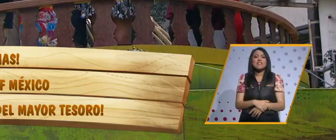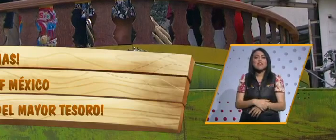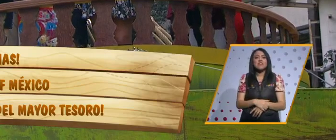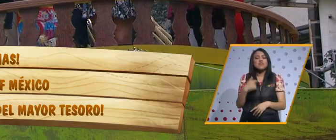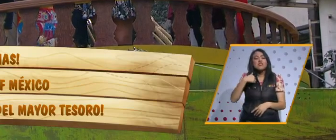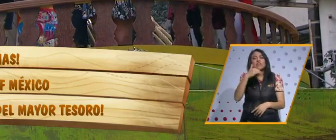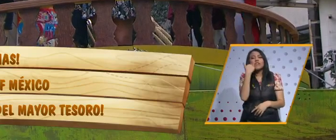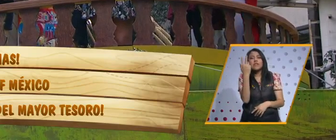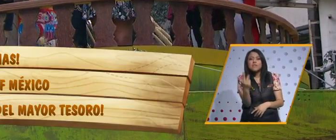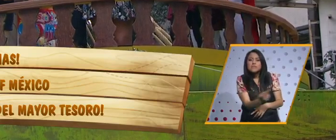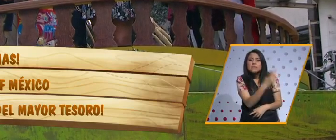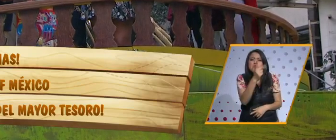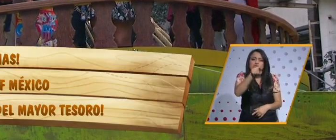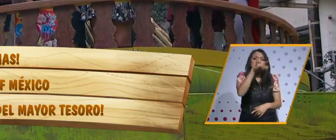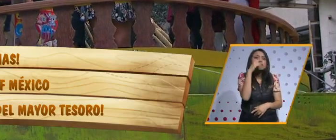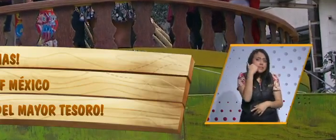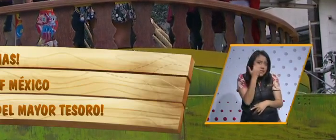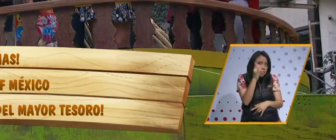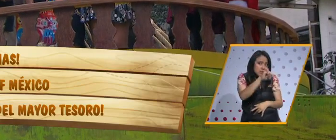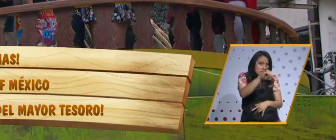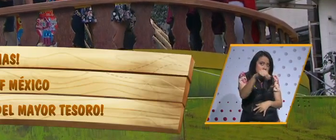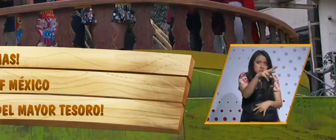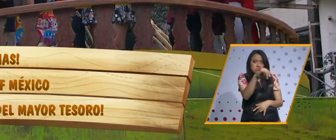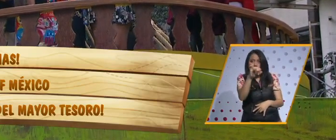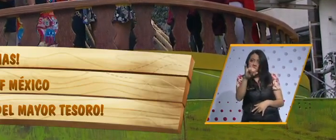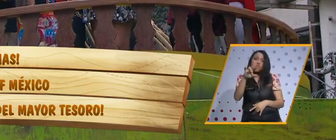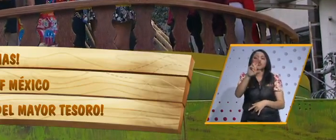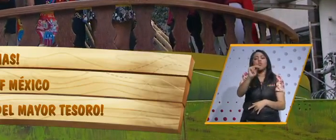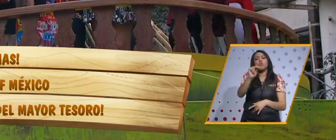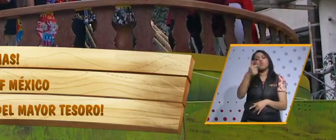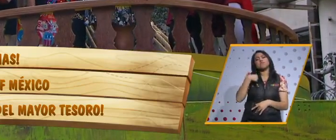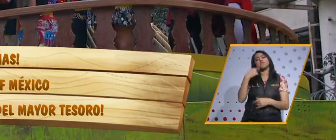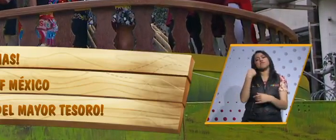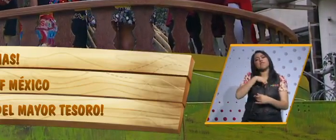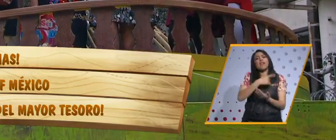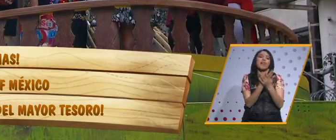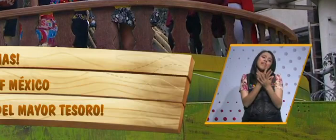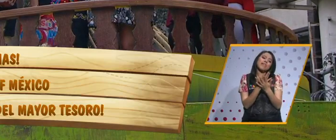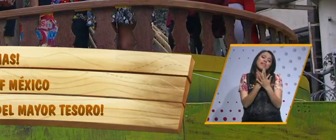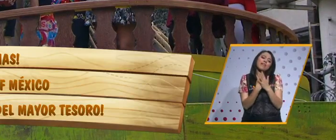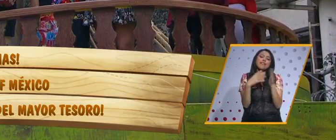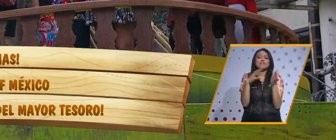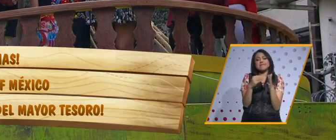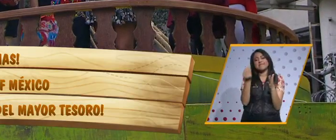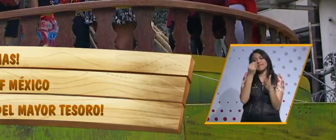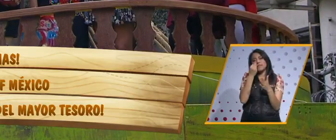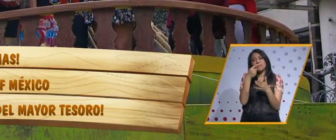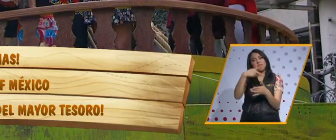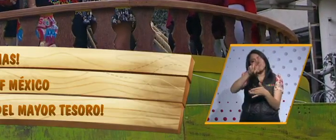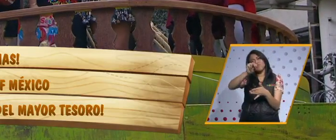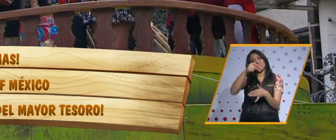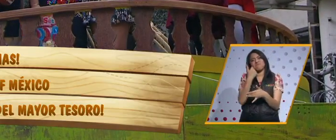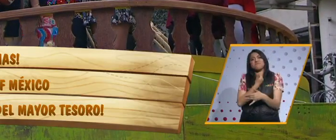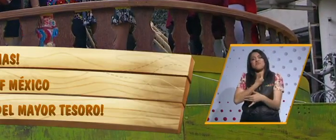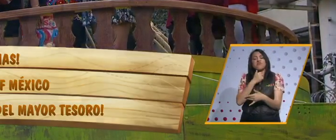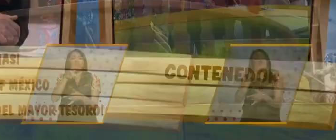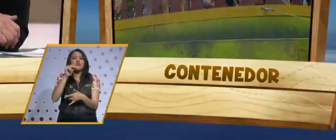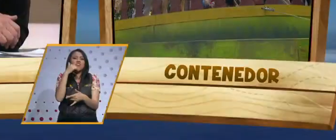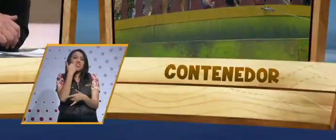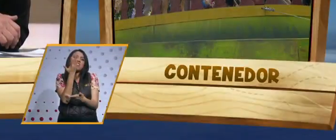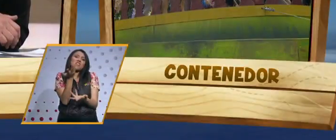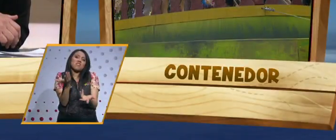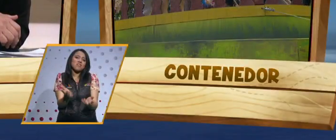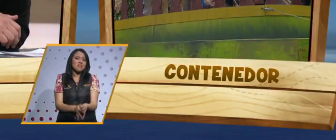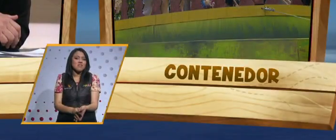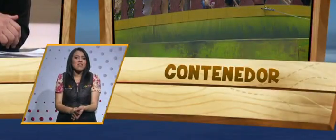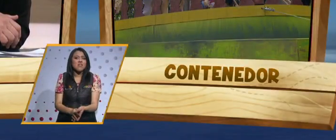preguntarles, jefe, si sí se apuntan ellas. Digo, porque nosotros vamos a estar ahí esperando pues que sí, nos cocinen. Pues sí, la estamos invitando y nos estamos autoinvitando. Pero, y aquí nosotros a la ¿qué gorra. ¿Qué tal si